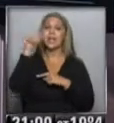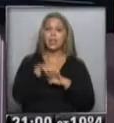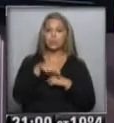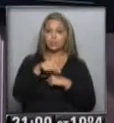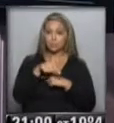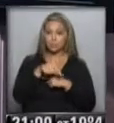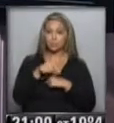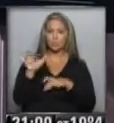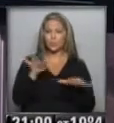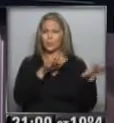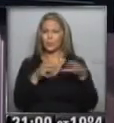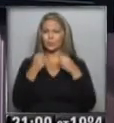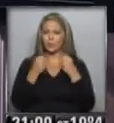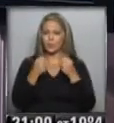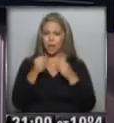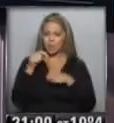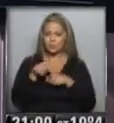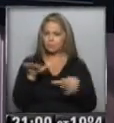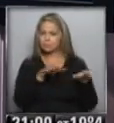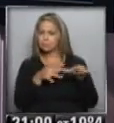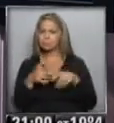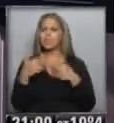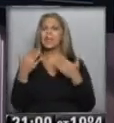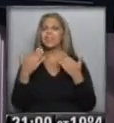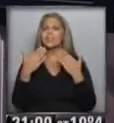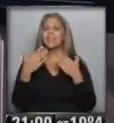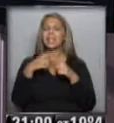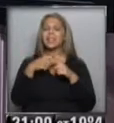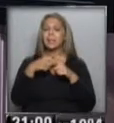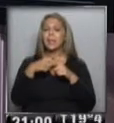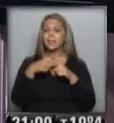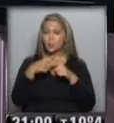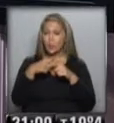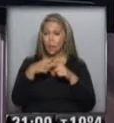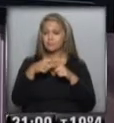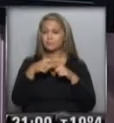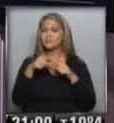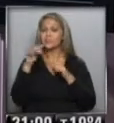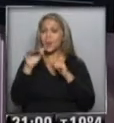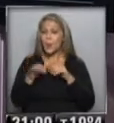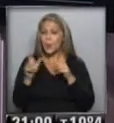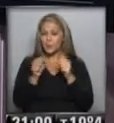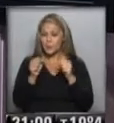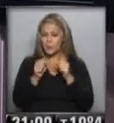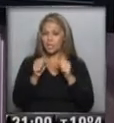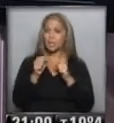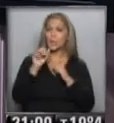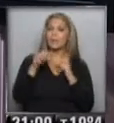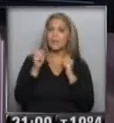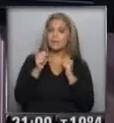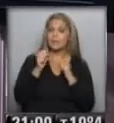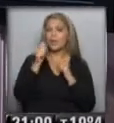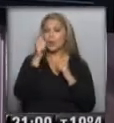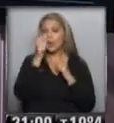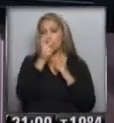fuertes del sector sur, en el extremo sur patagónico, allí con temperaturas bastante bajas, mínimas frías, con mínimas que entre 4 y 6 grados, máximas que rondarán